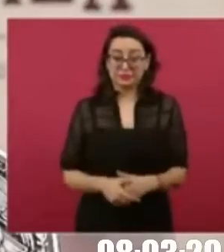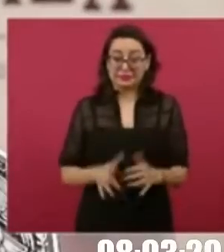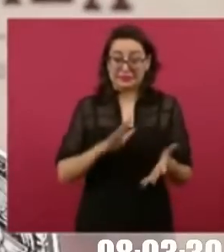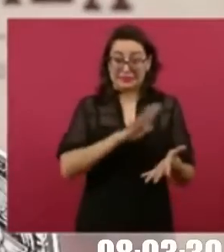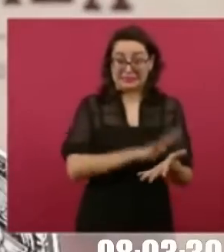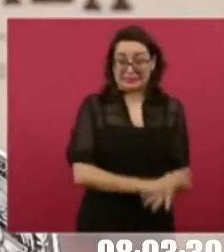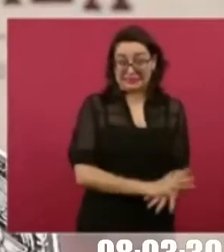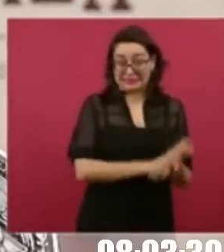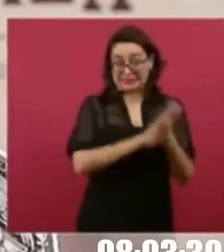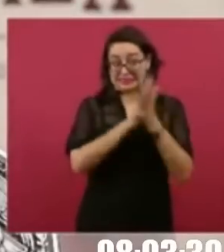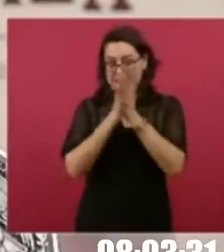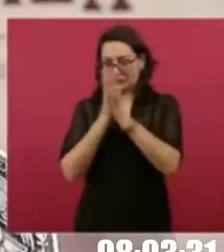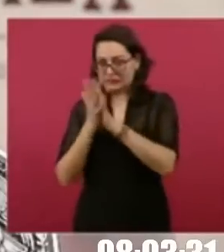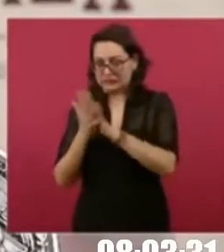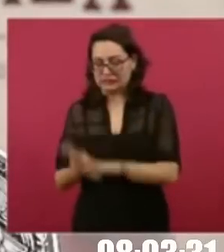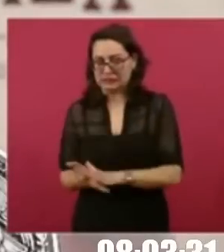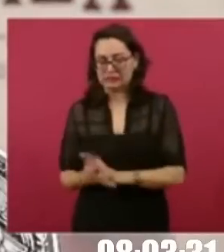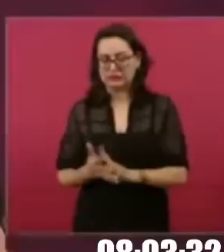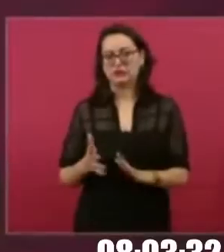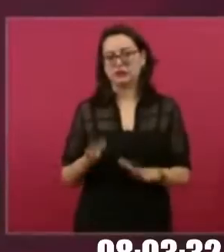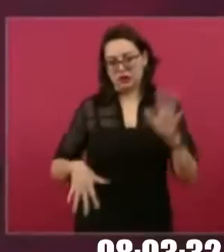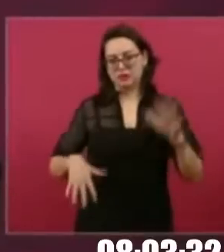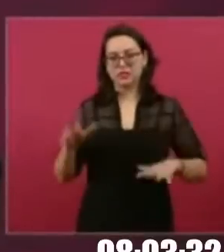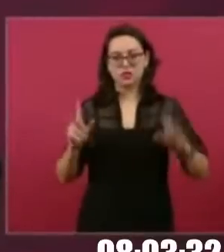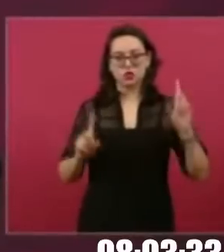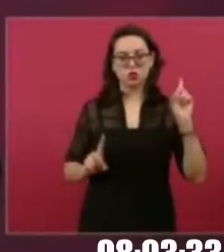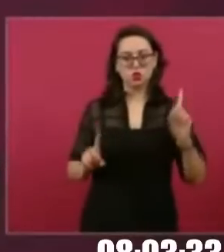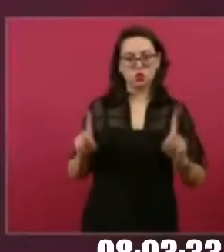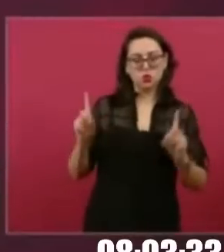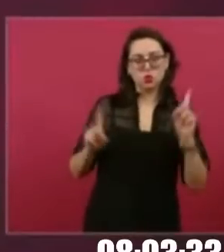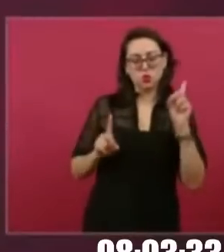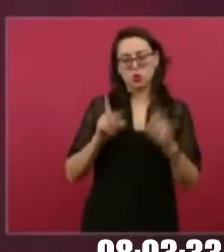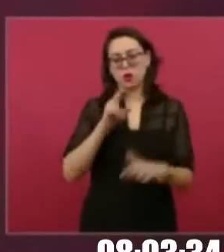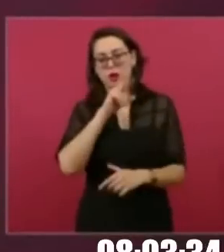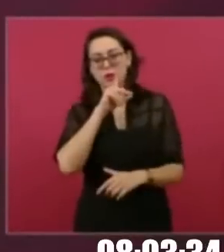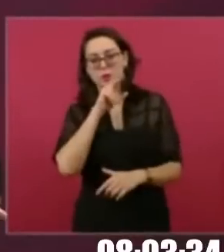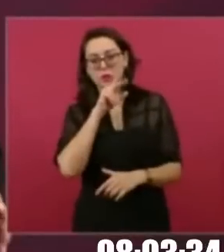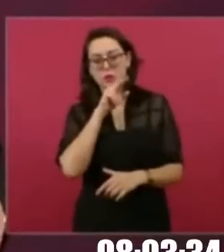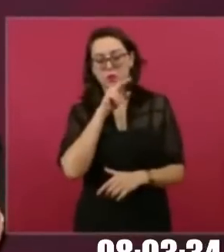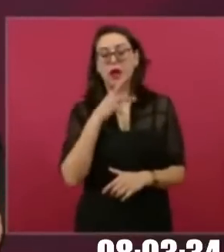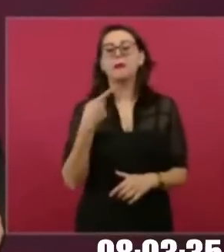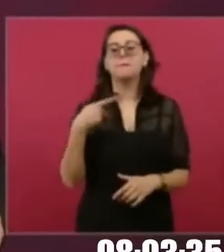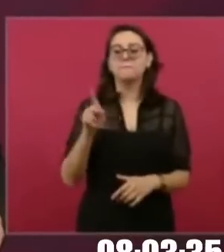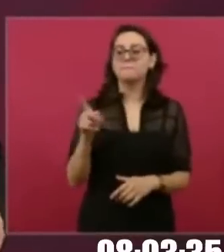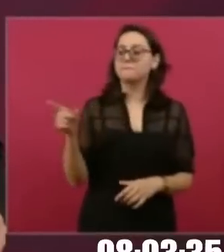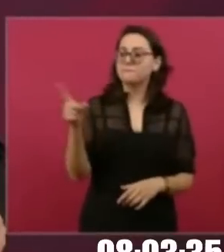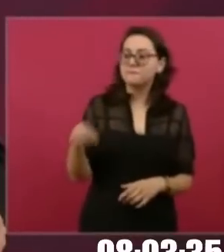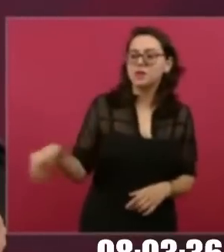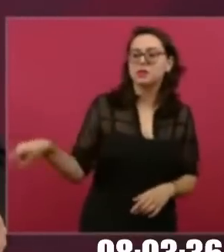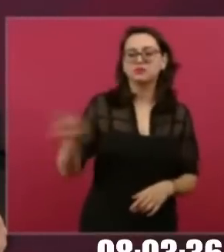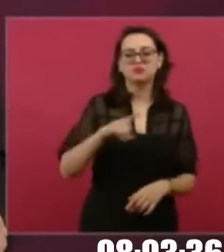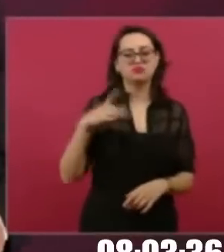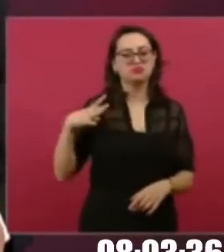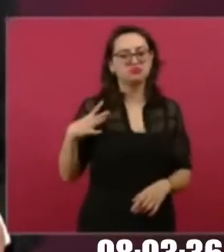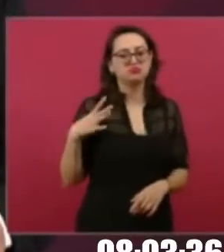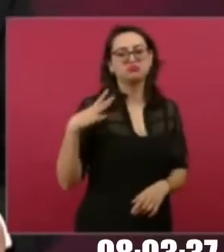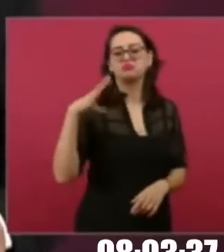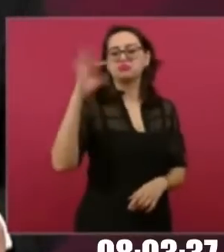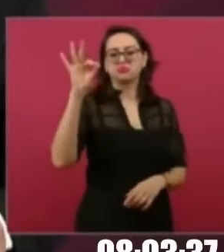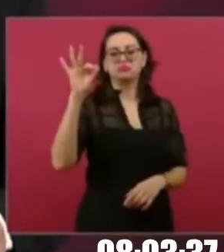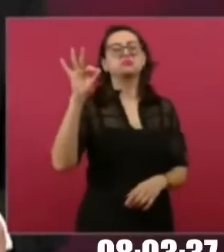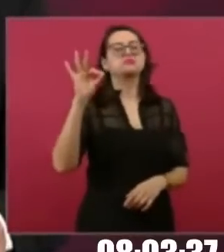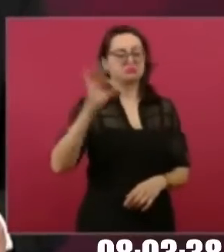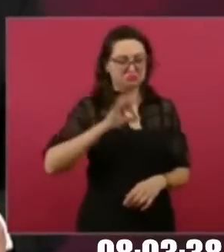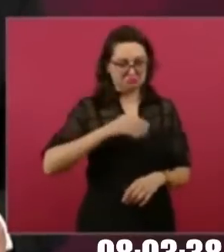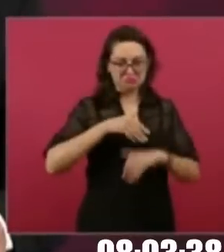en el sector salud pero quiero reconocerles esa disposición enorme al Asia los trabajadores